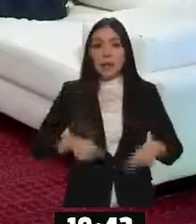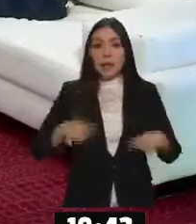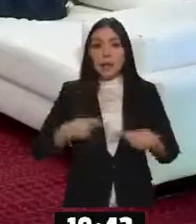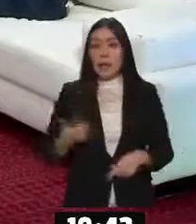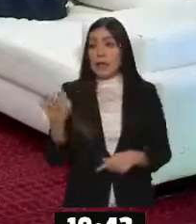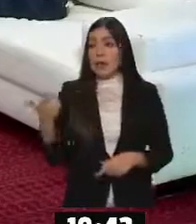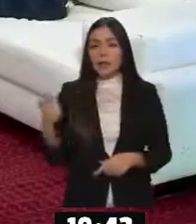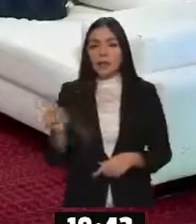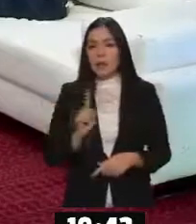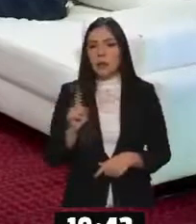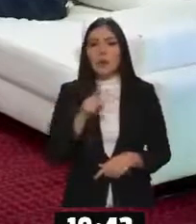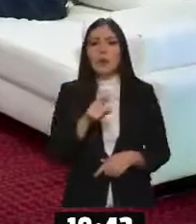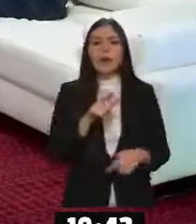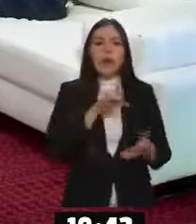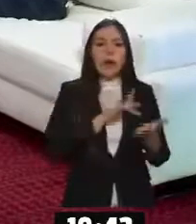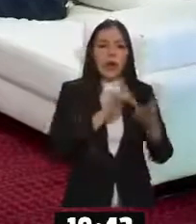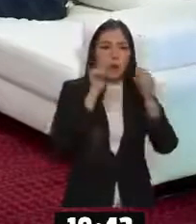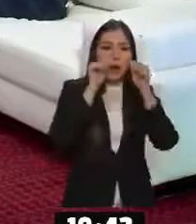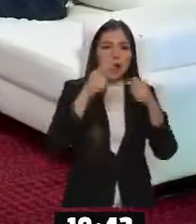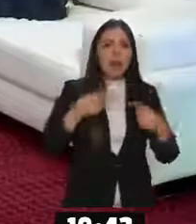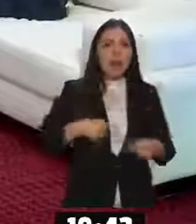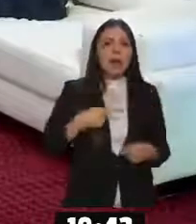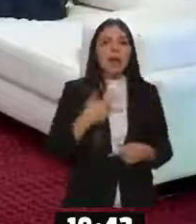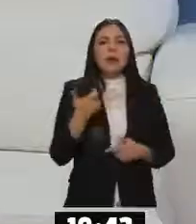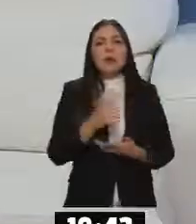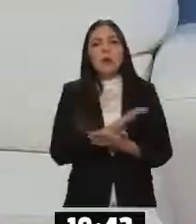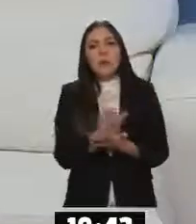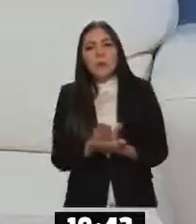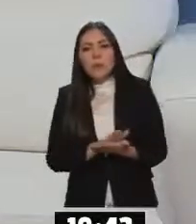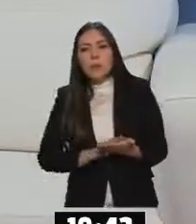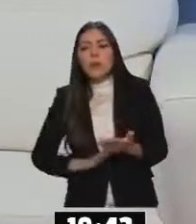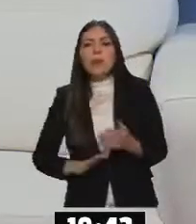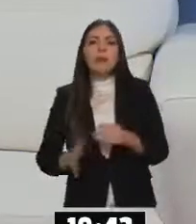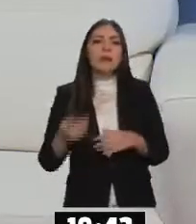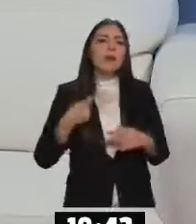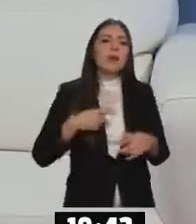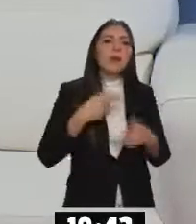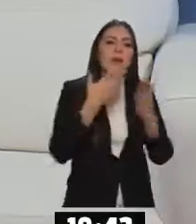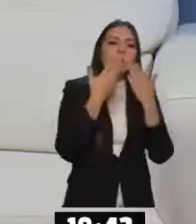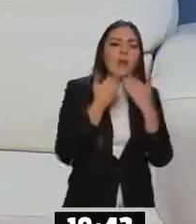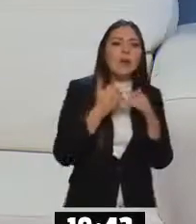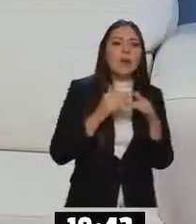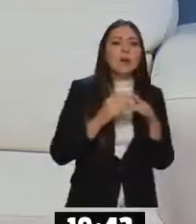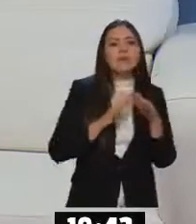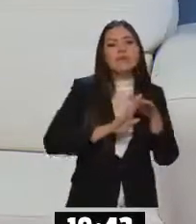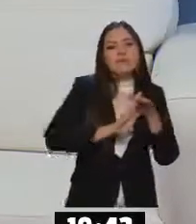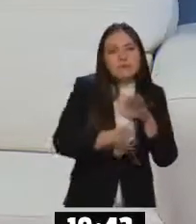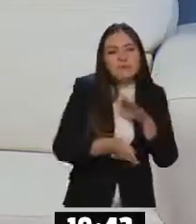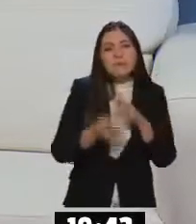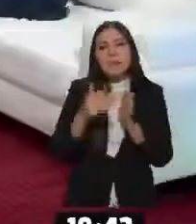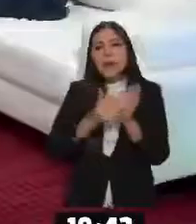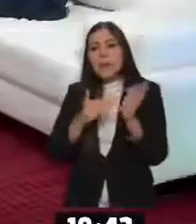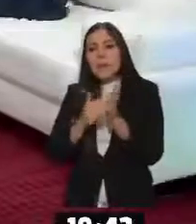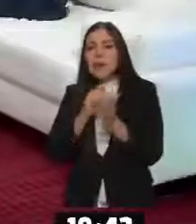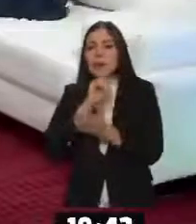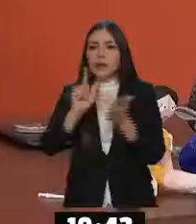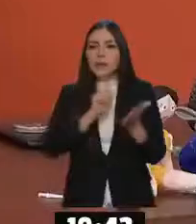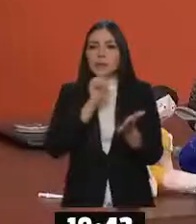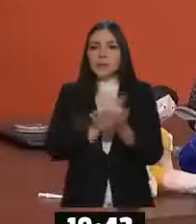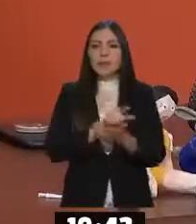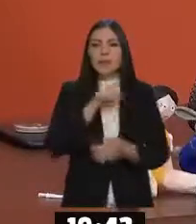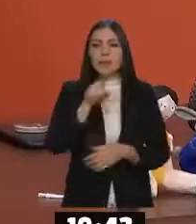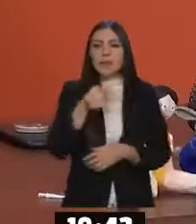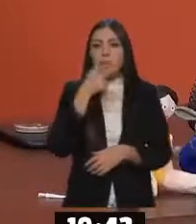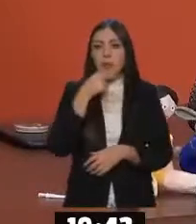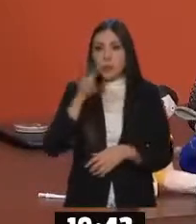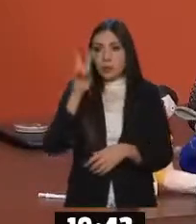lana, indocumentados, minorías, etcétera. Y la serie está buenérrima. Y el maestro Eric Mannheimer, que de veras conoció